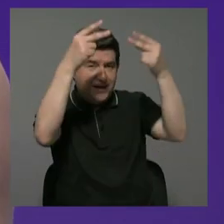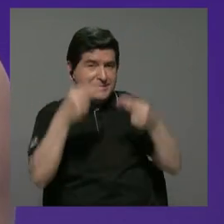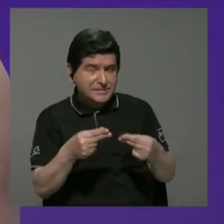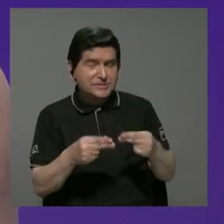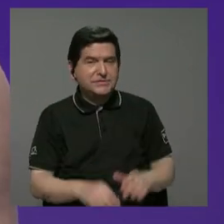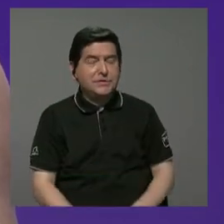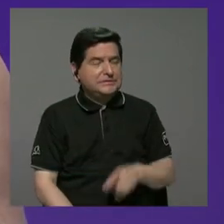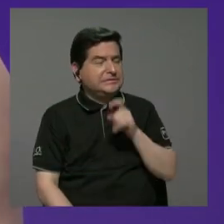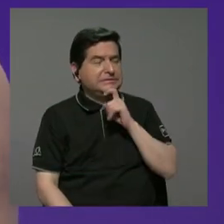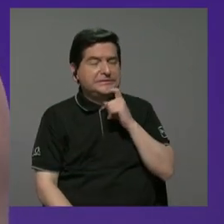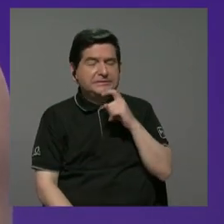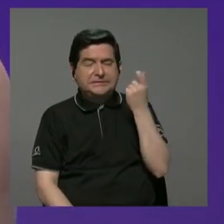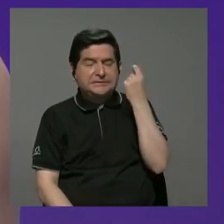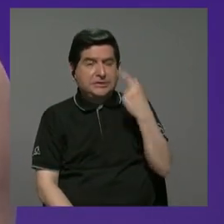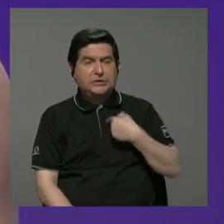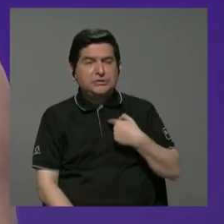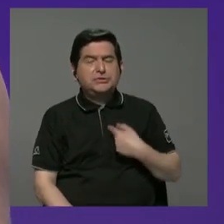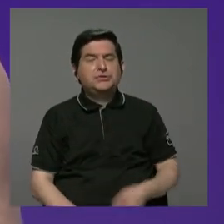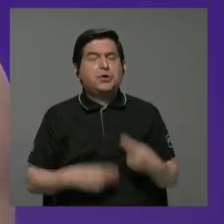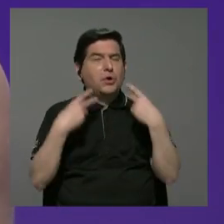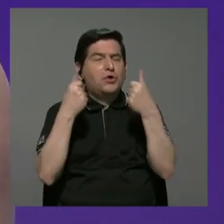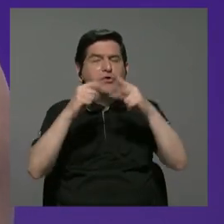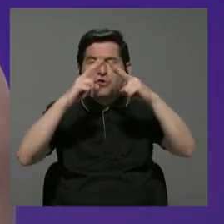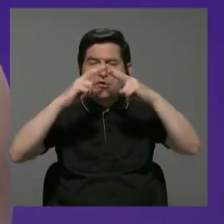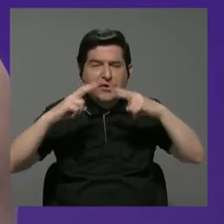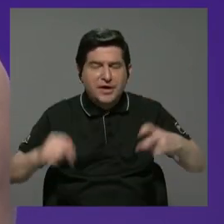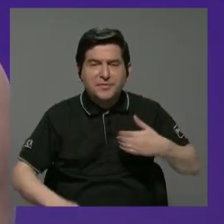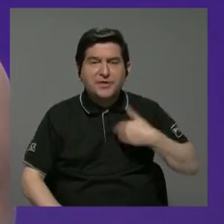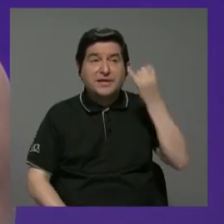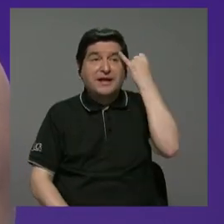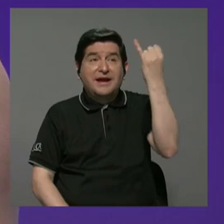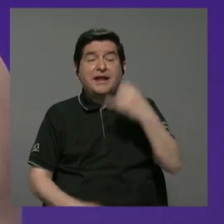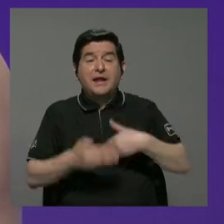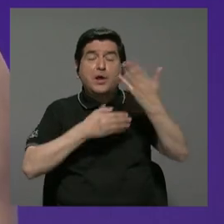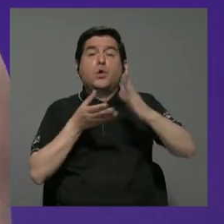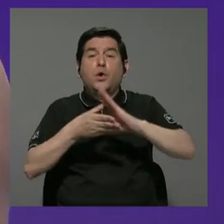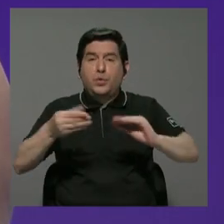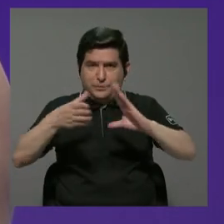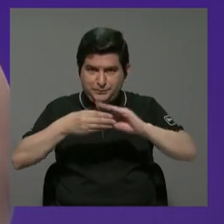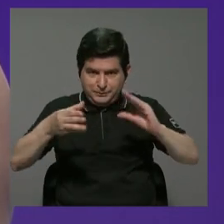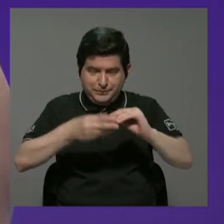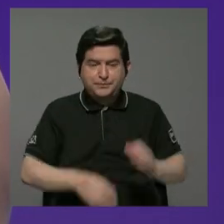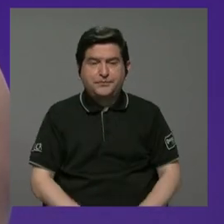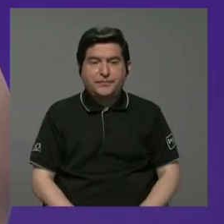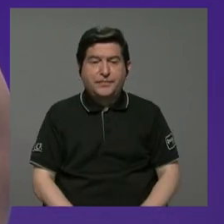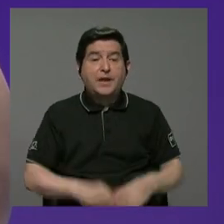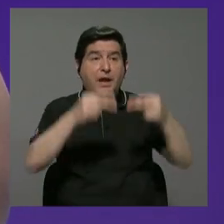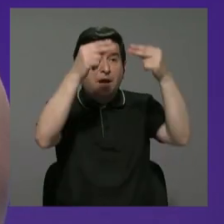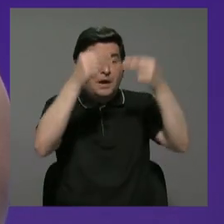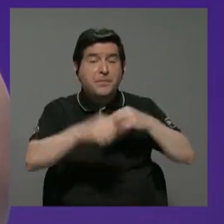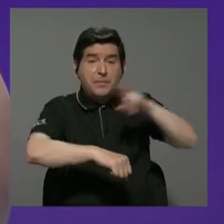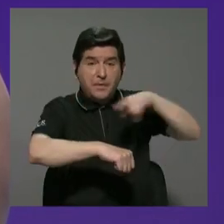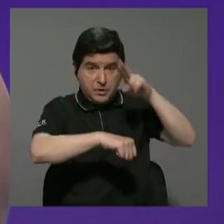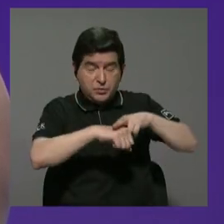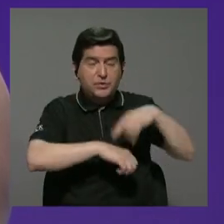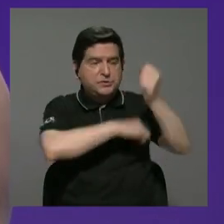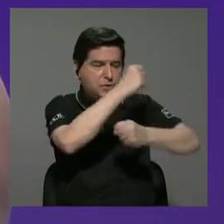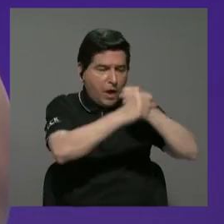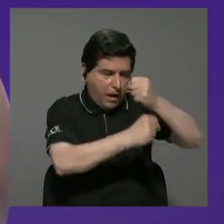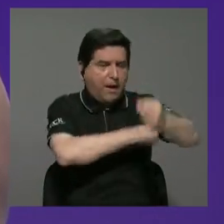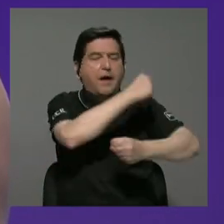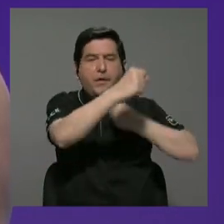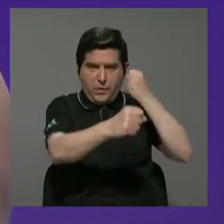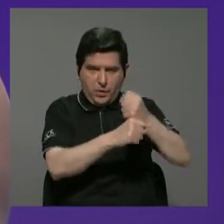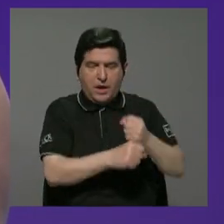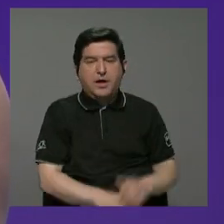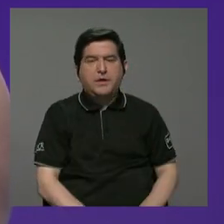cuesta mucho entender. Yo tal vez voy a hacer un repaso rápido como para tener las bases y luego comentar. Los presupuestos de nuestra República son anuales.